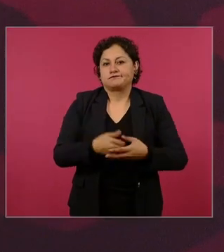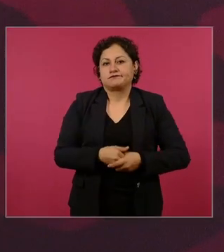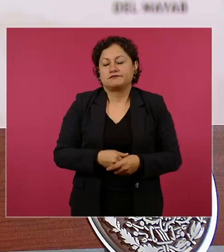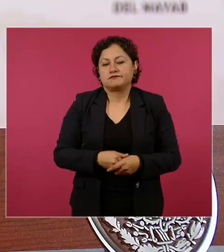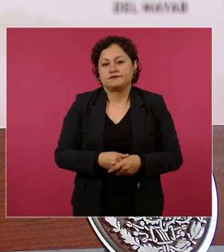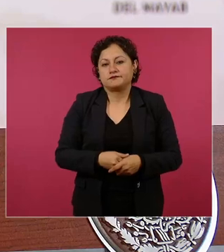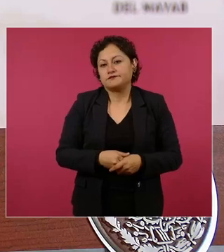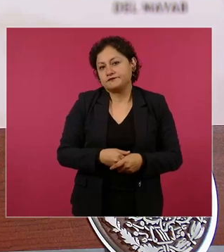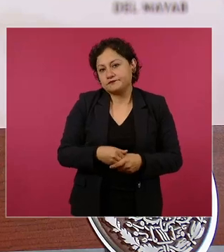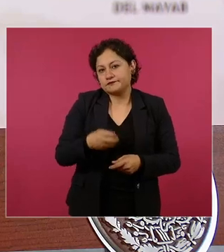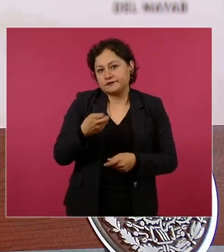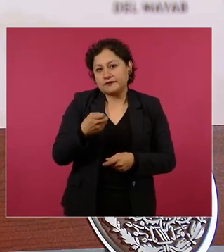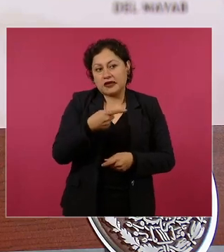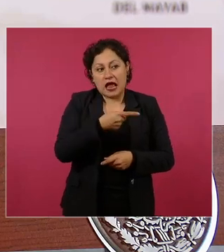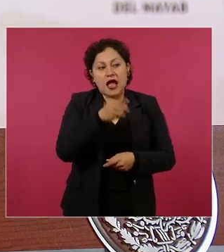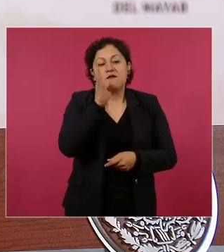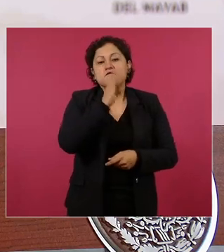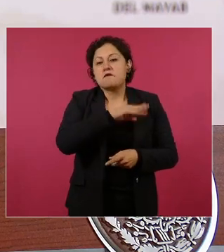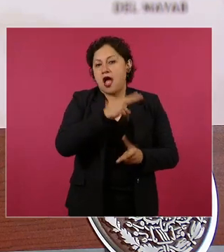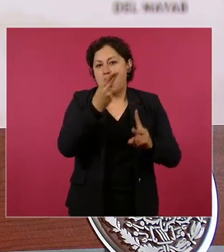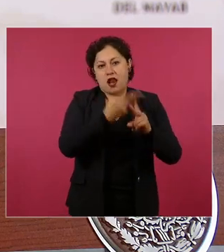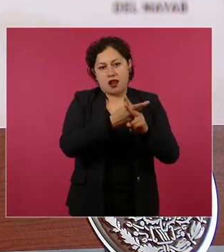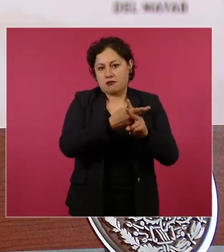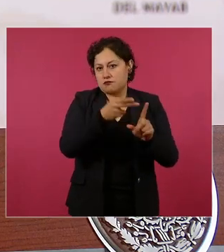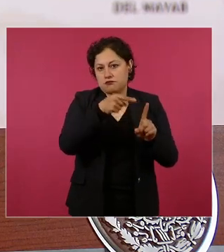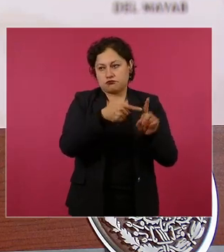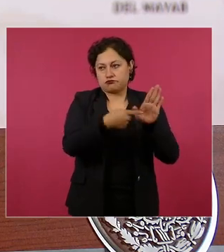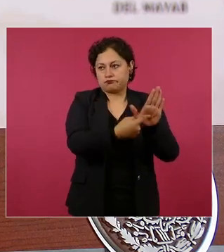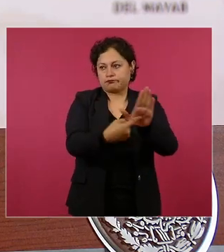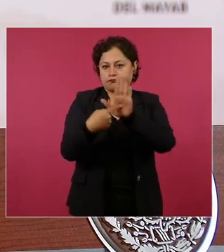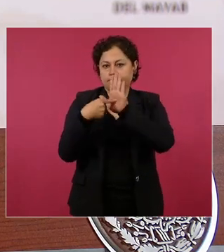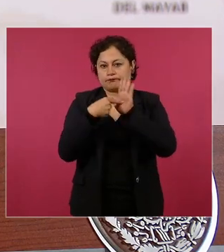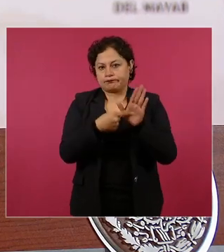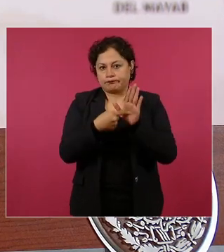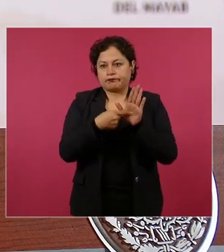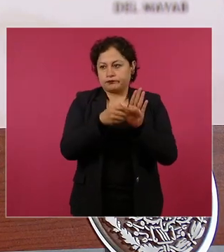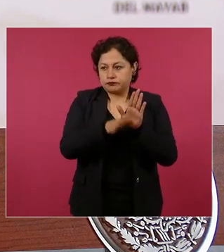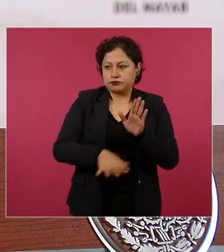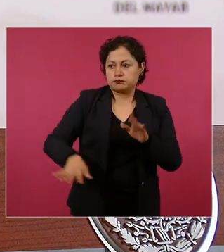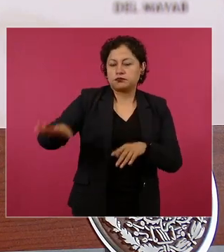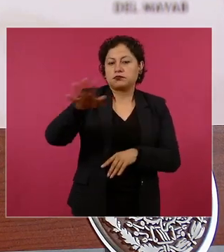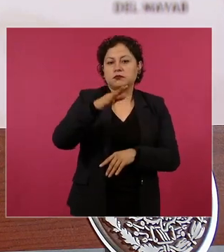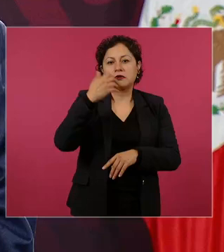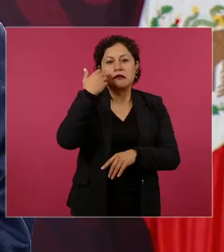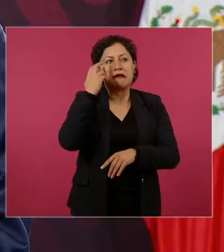Dando un mal ejemplo cuando estaba actuando como un verdadero cristiano, ¿no?